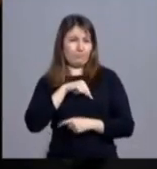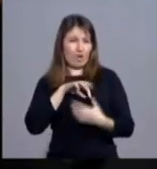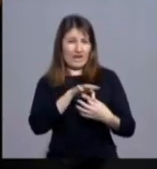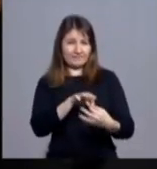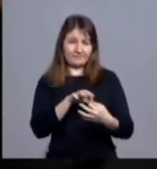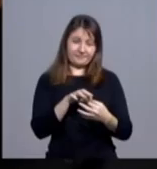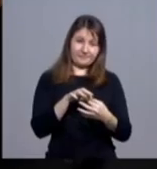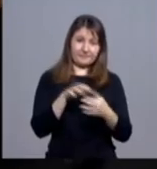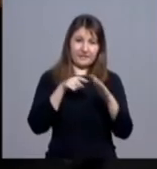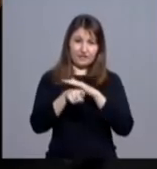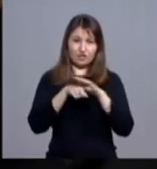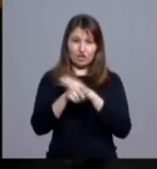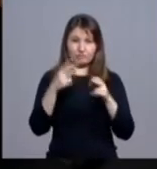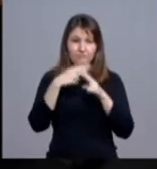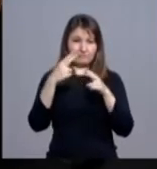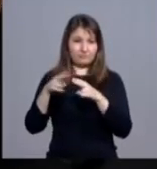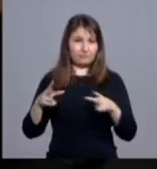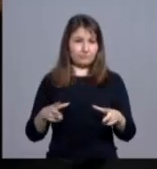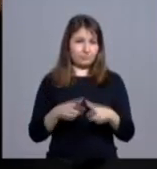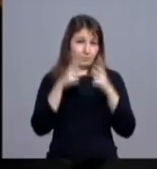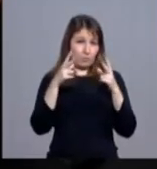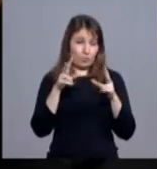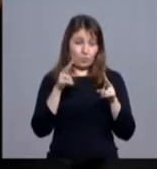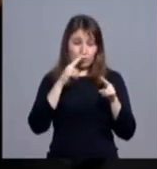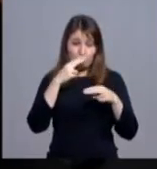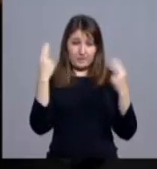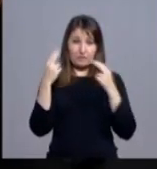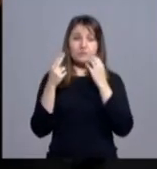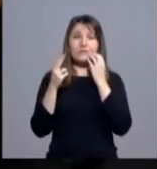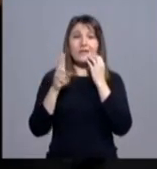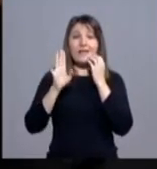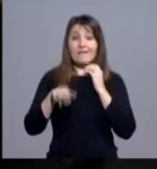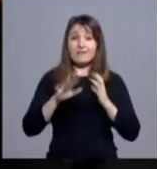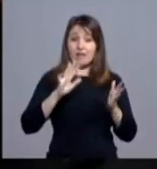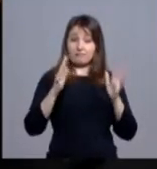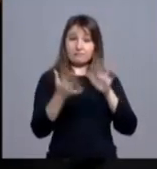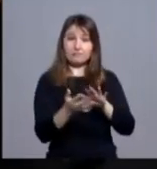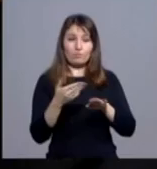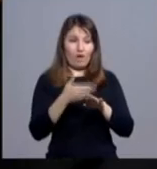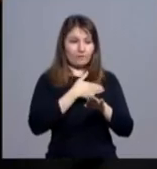gestión de los asuntos públicos y acabar con esos